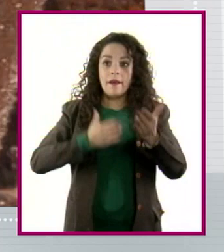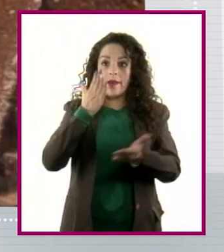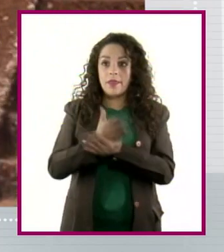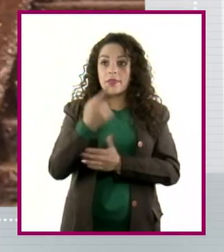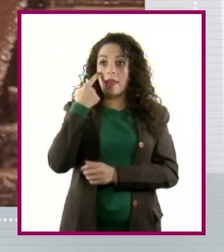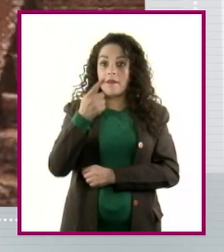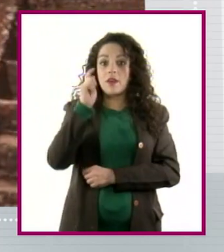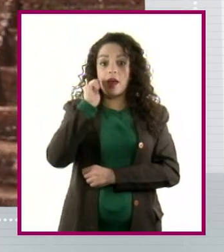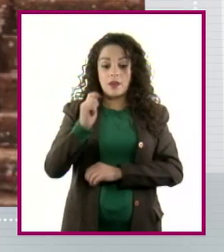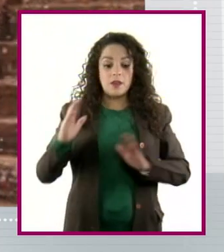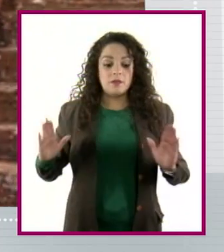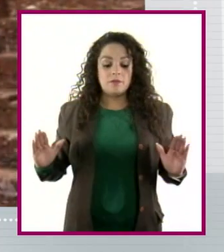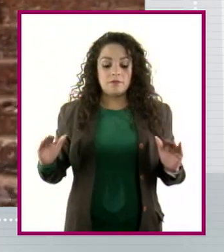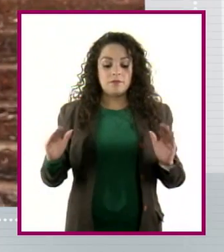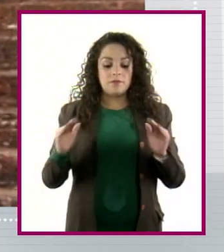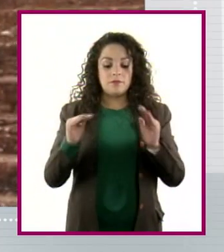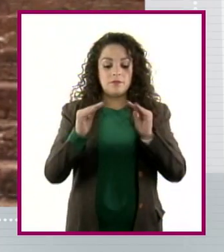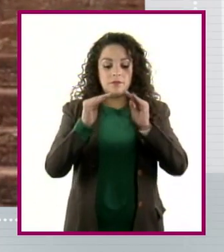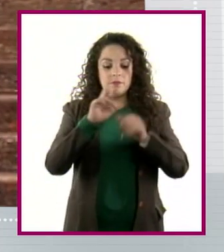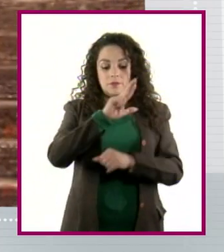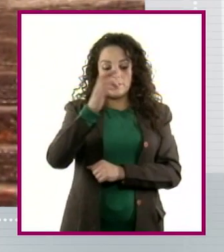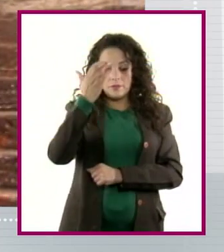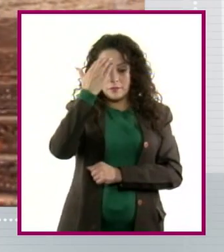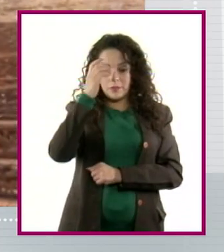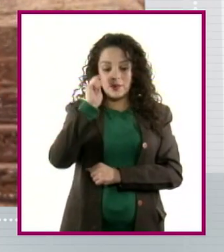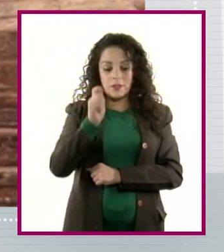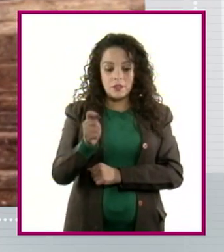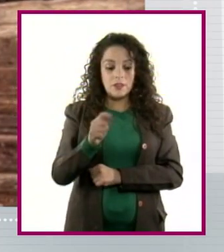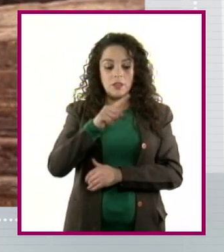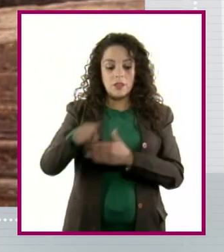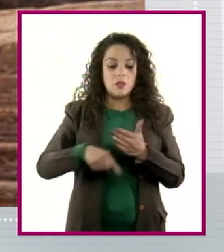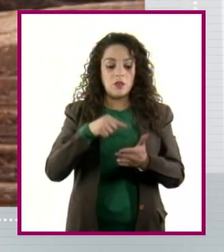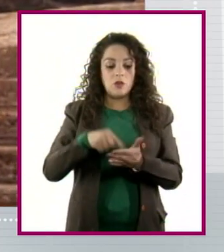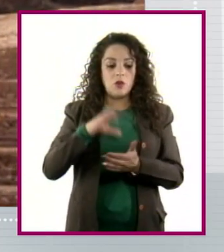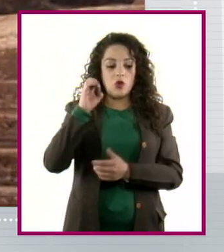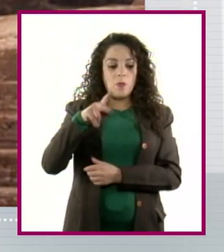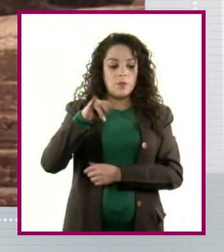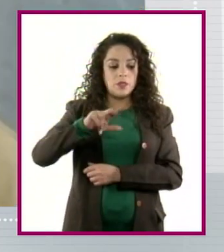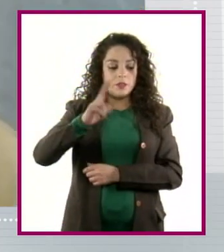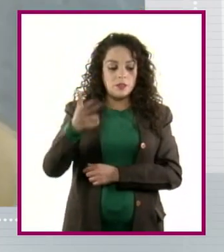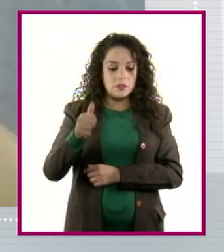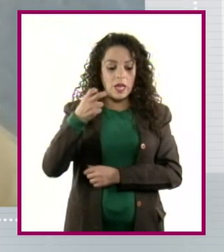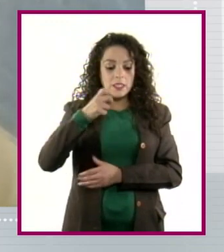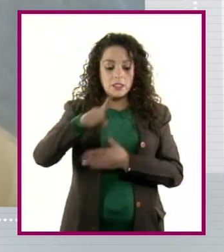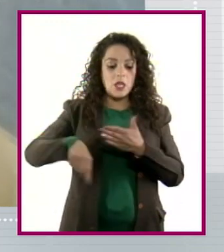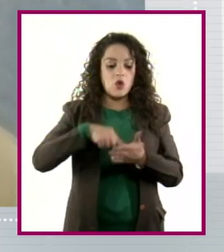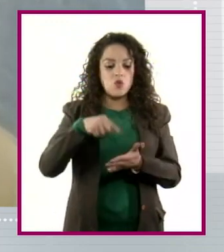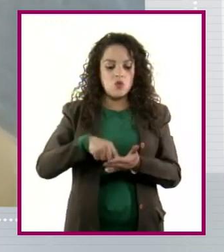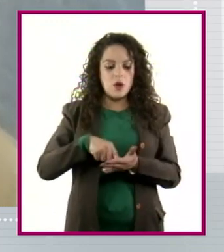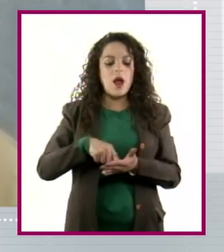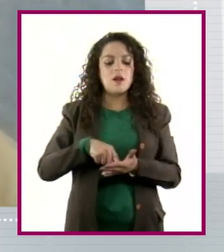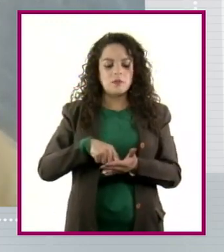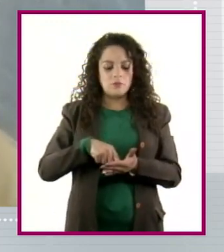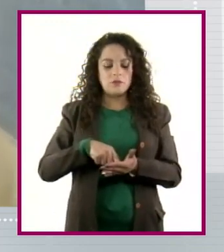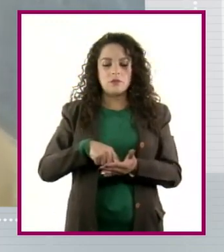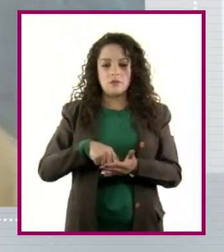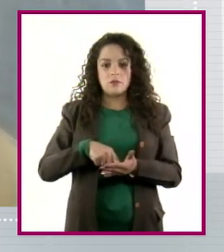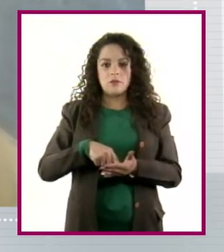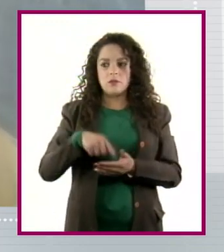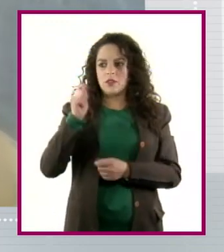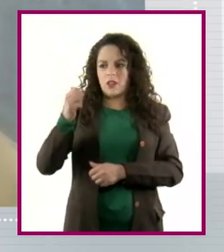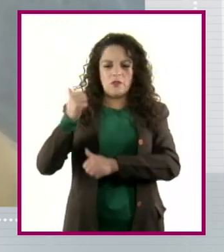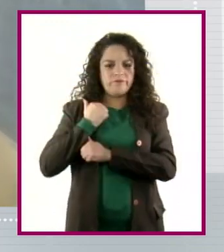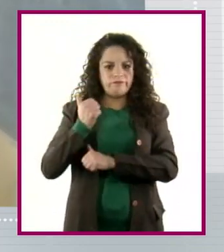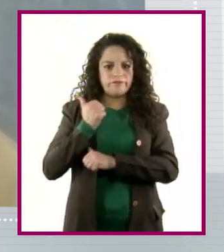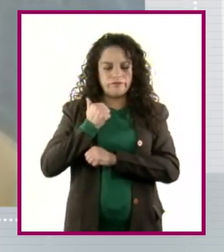un centro ceremonial que se le conoce como Zona Arqueológica Cuautinchan, que es el lugar a donde llegaban a graduarse los guerreros águila y jaguar